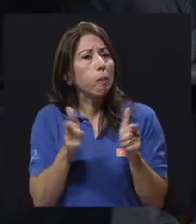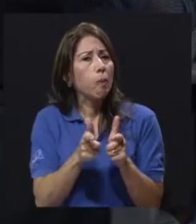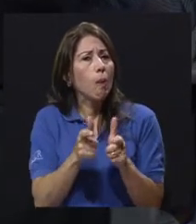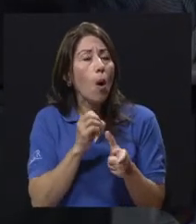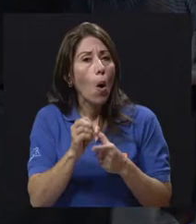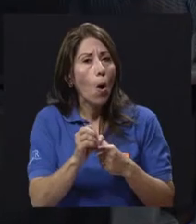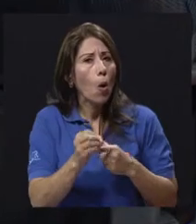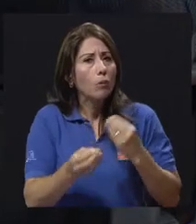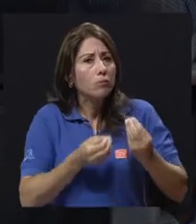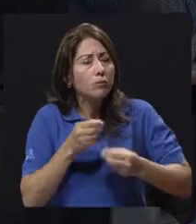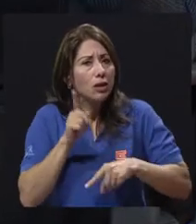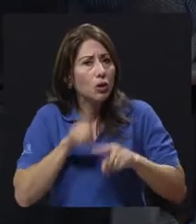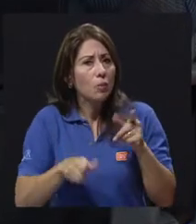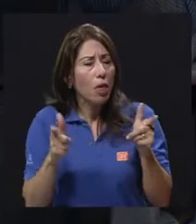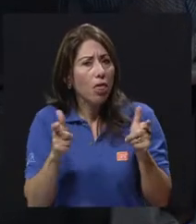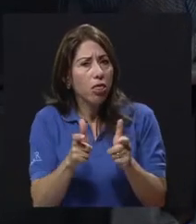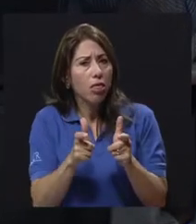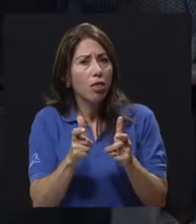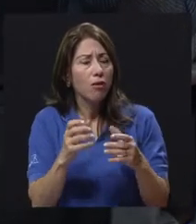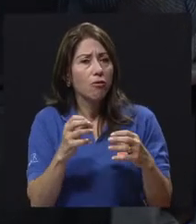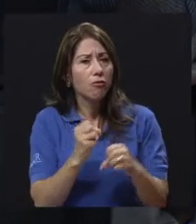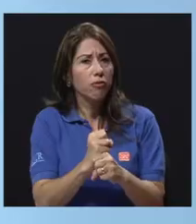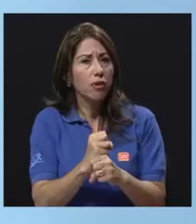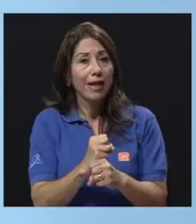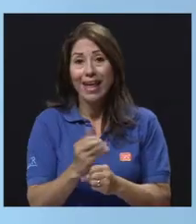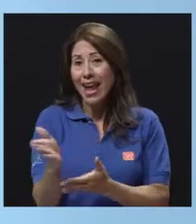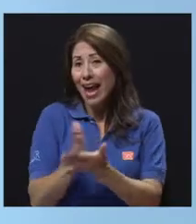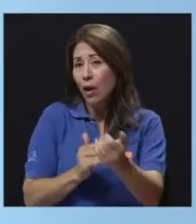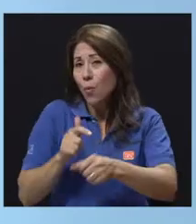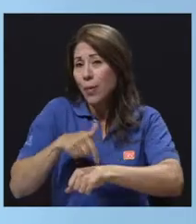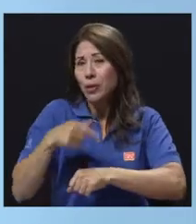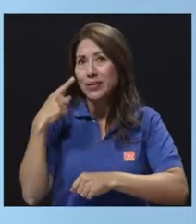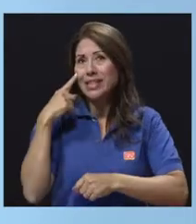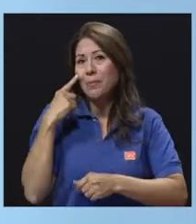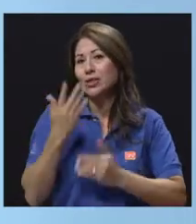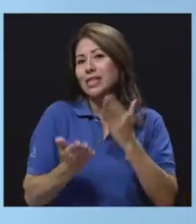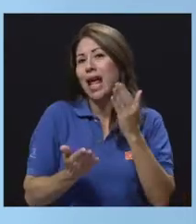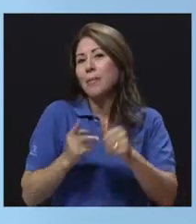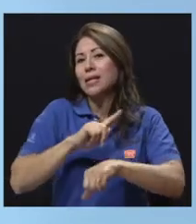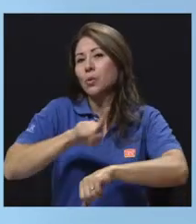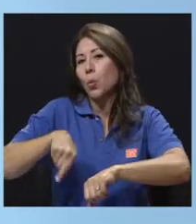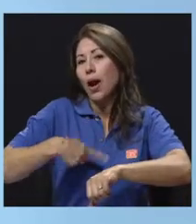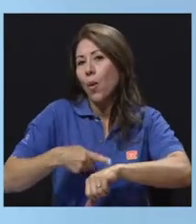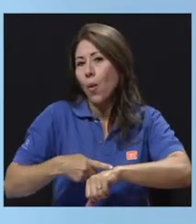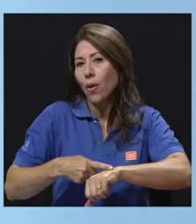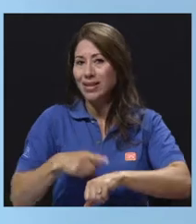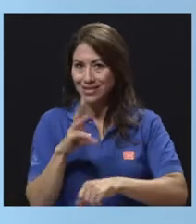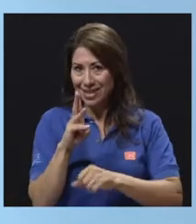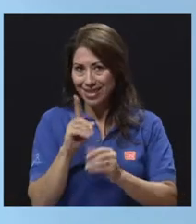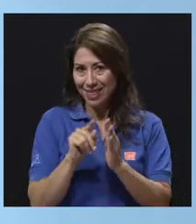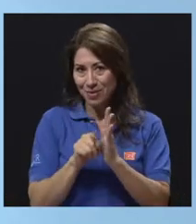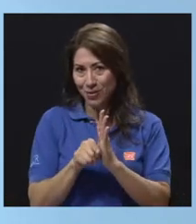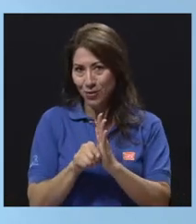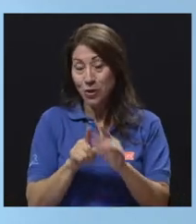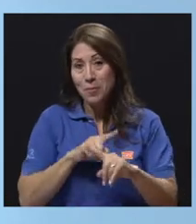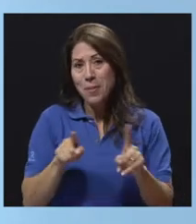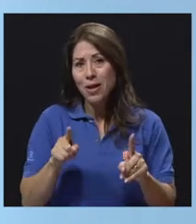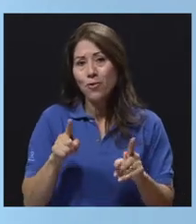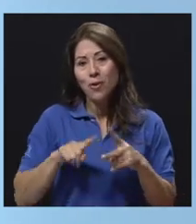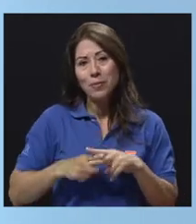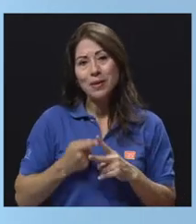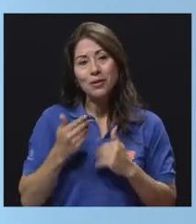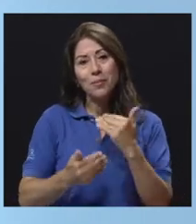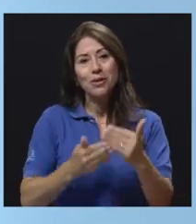que ya no se podía reducir? En algún momento pensamos que tal vez unos 60, pero de verdad cuando empezamos el proceso dijimos, no, la verdad es que